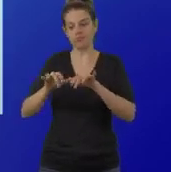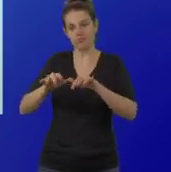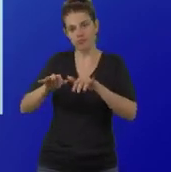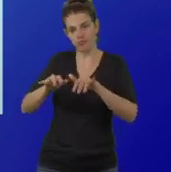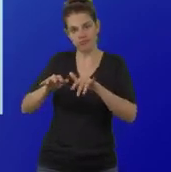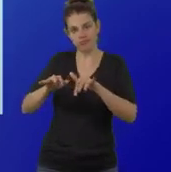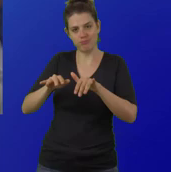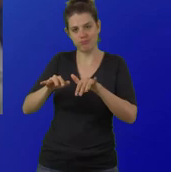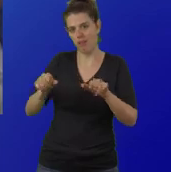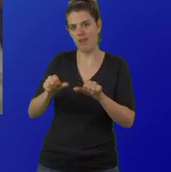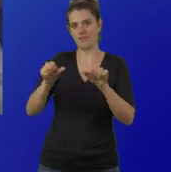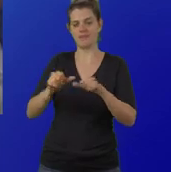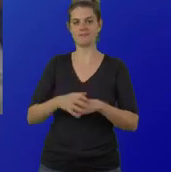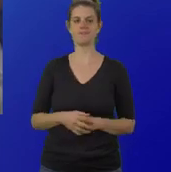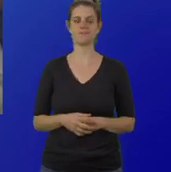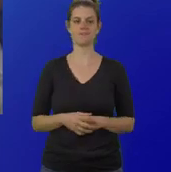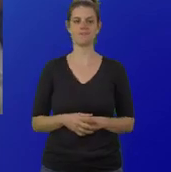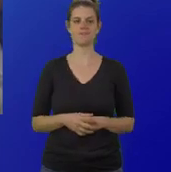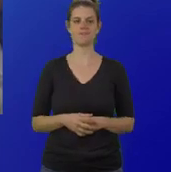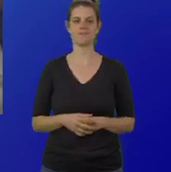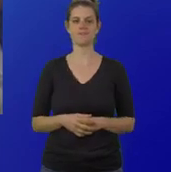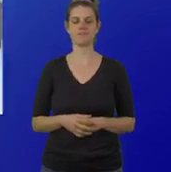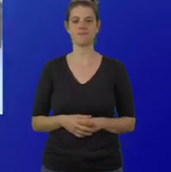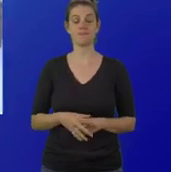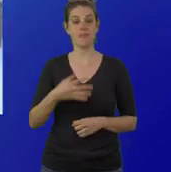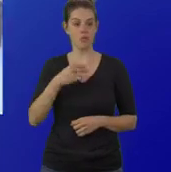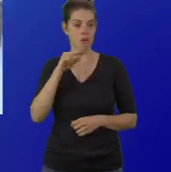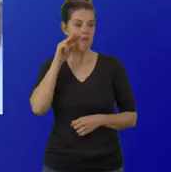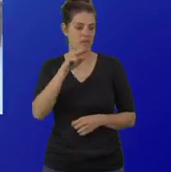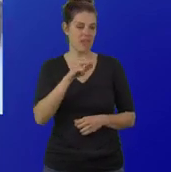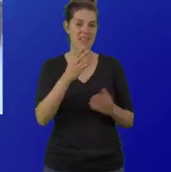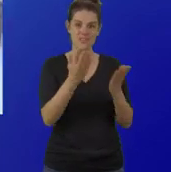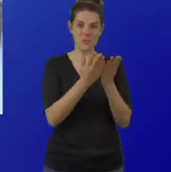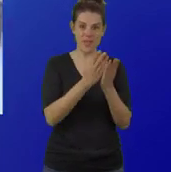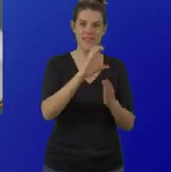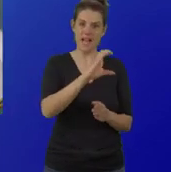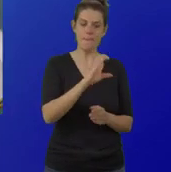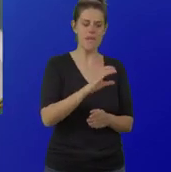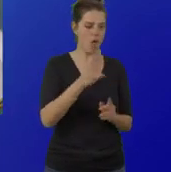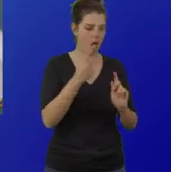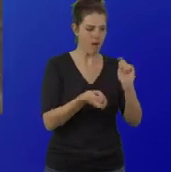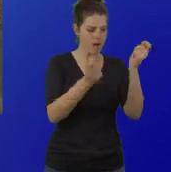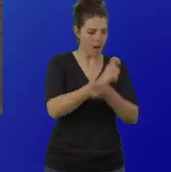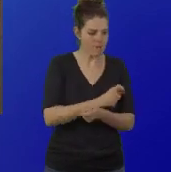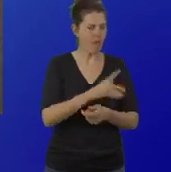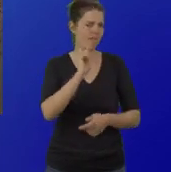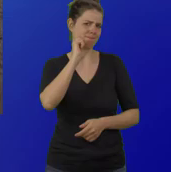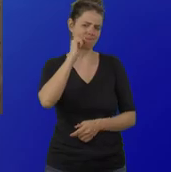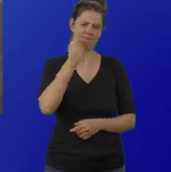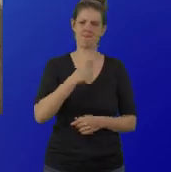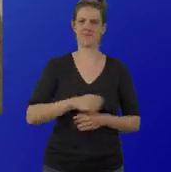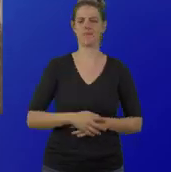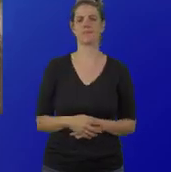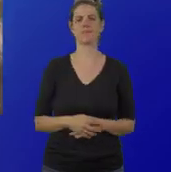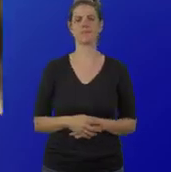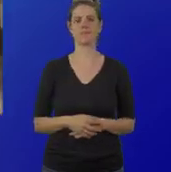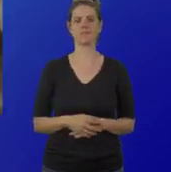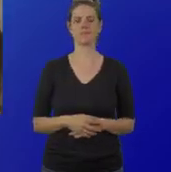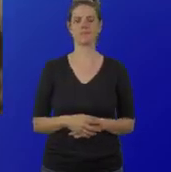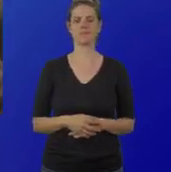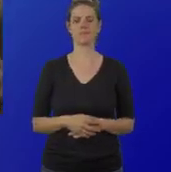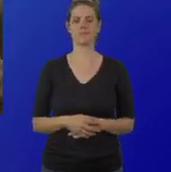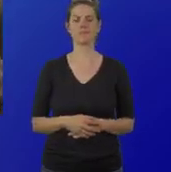creé con toda la programación. Realmente ver ese cambio en Camilo fue algo muy lindo. En